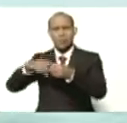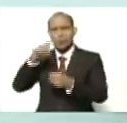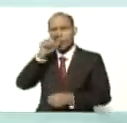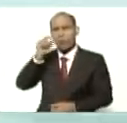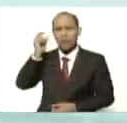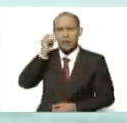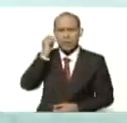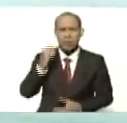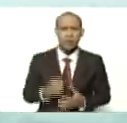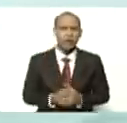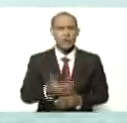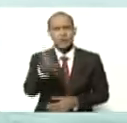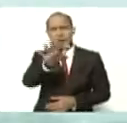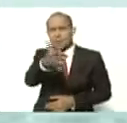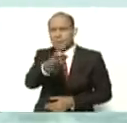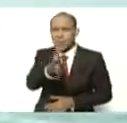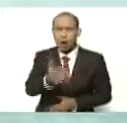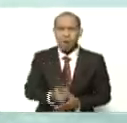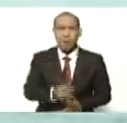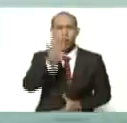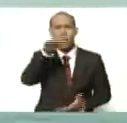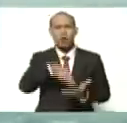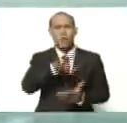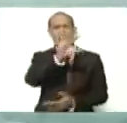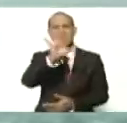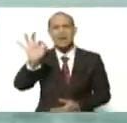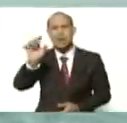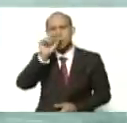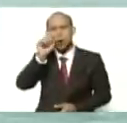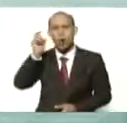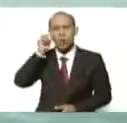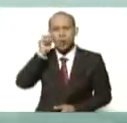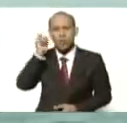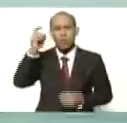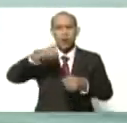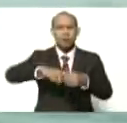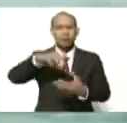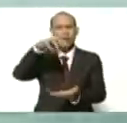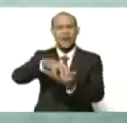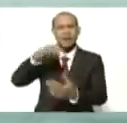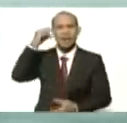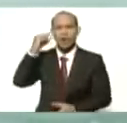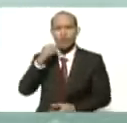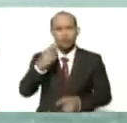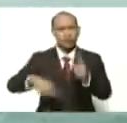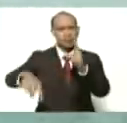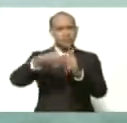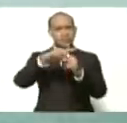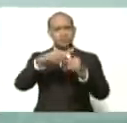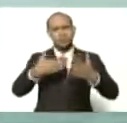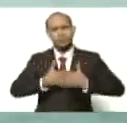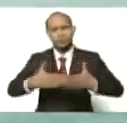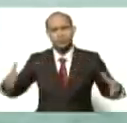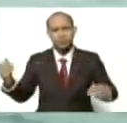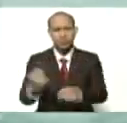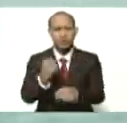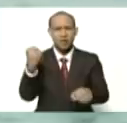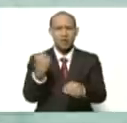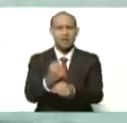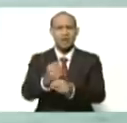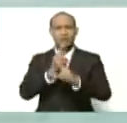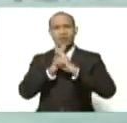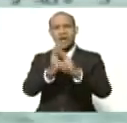mujeres aproximadamente 4.500 hombres y mujeres del estado para dar